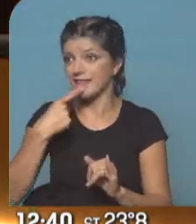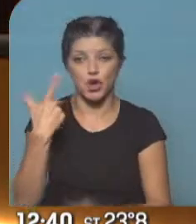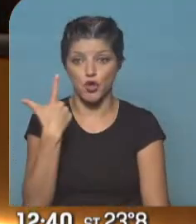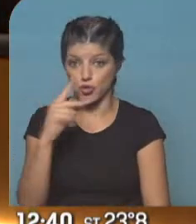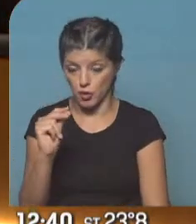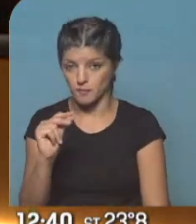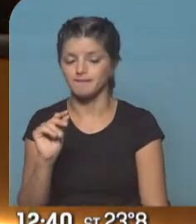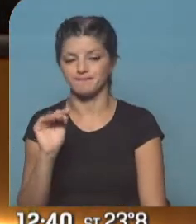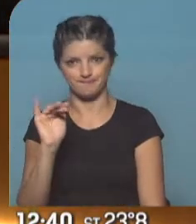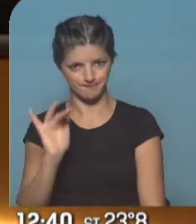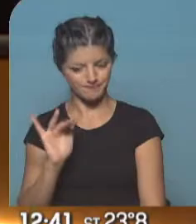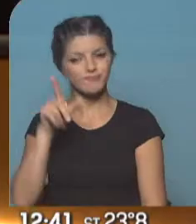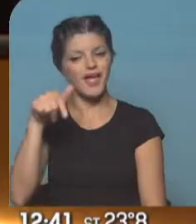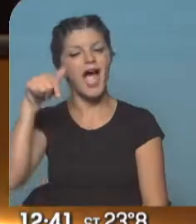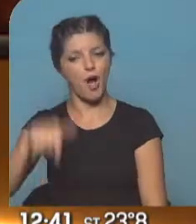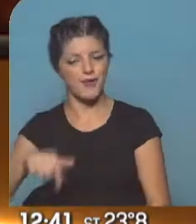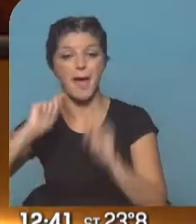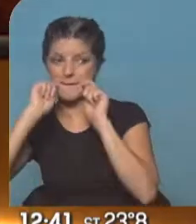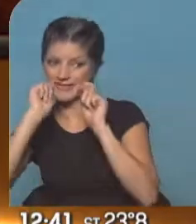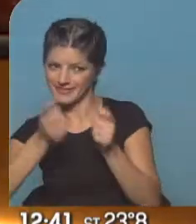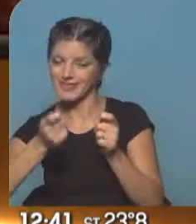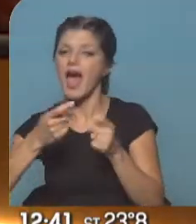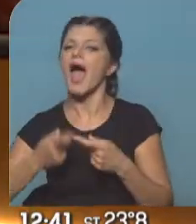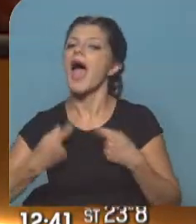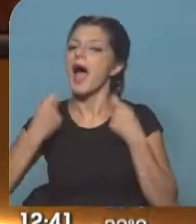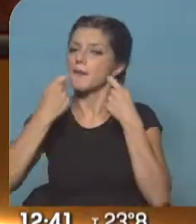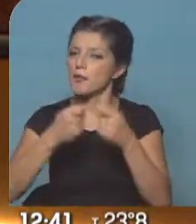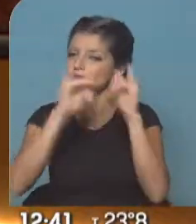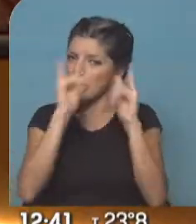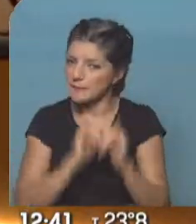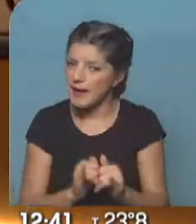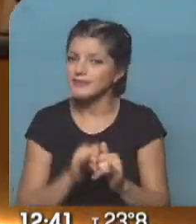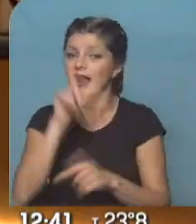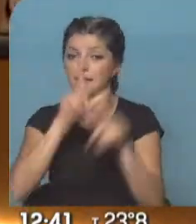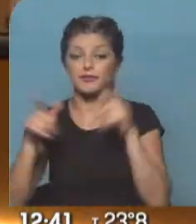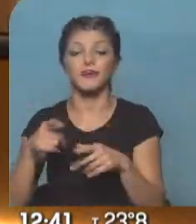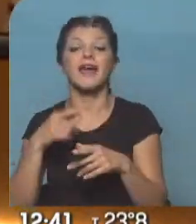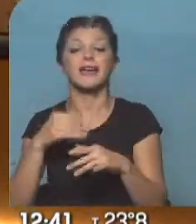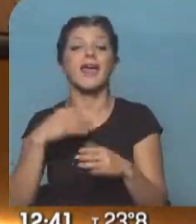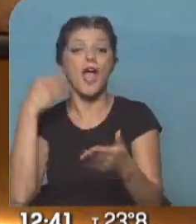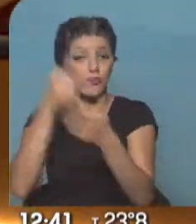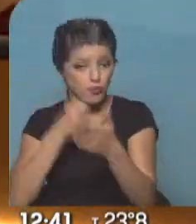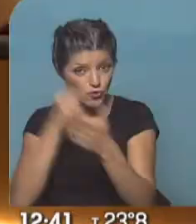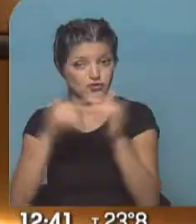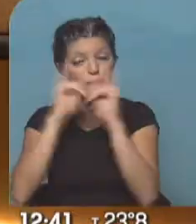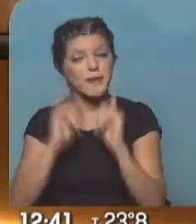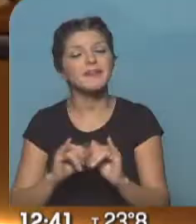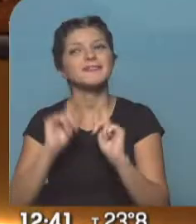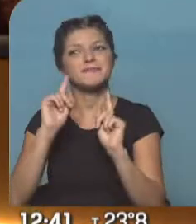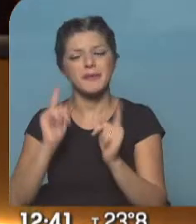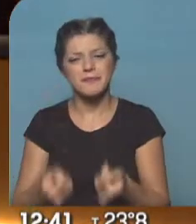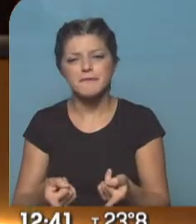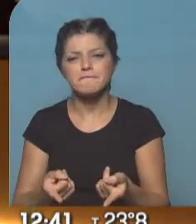es un viaje que apoya la paz, apoya a aquellos que están por la paz, y se encuentra, hay palabras, si uno lee un poco la prensa,